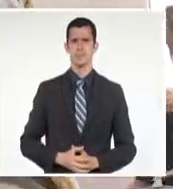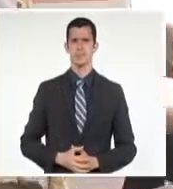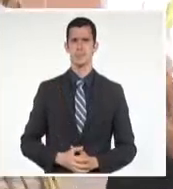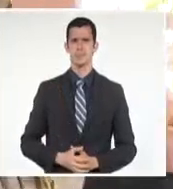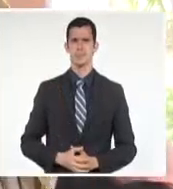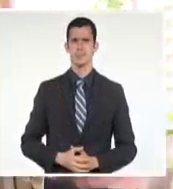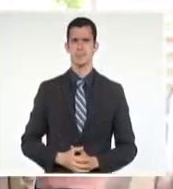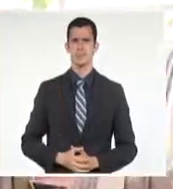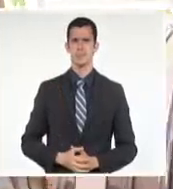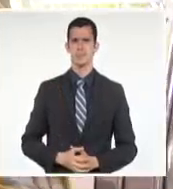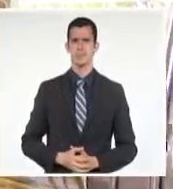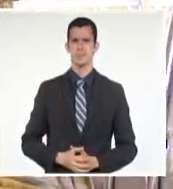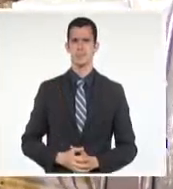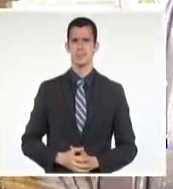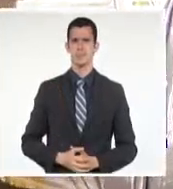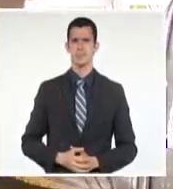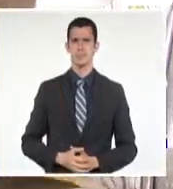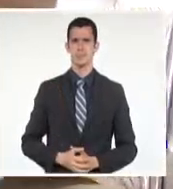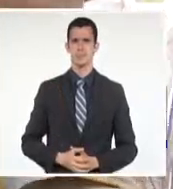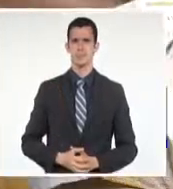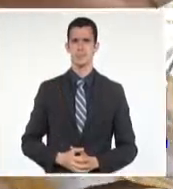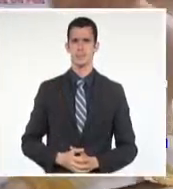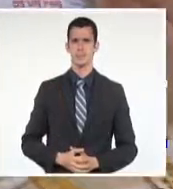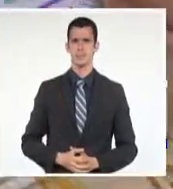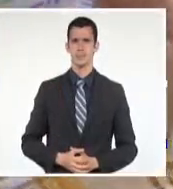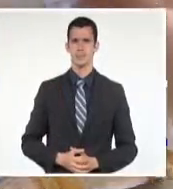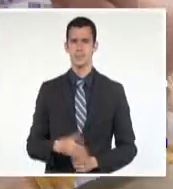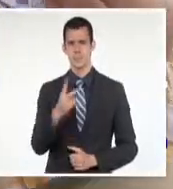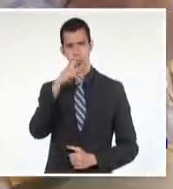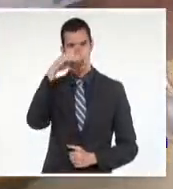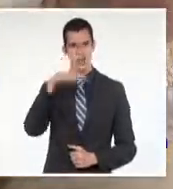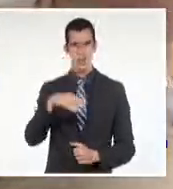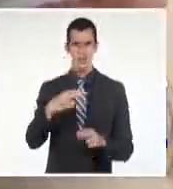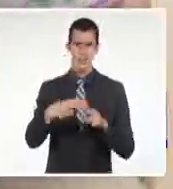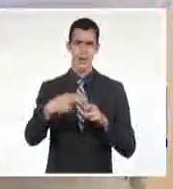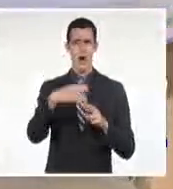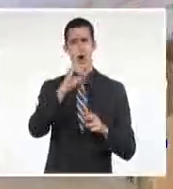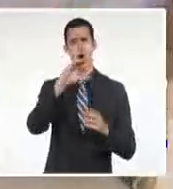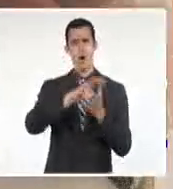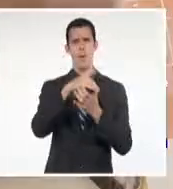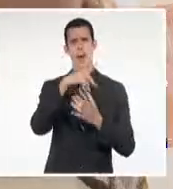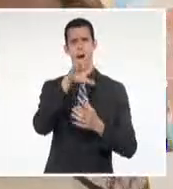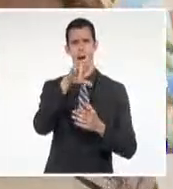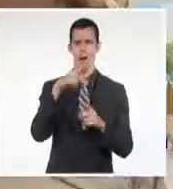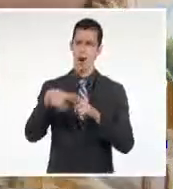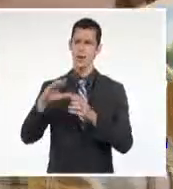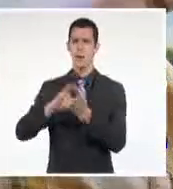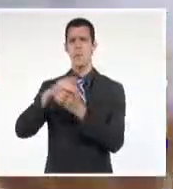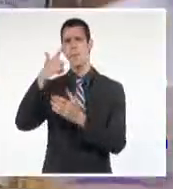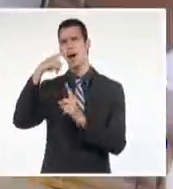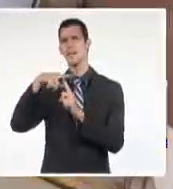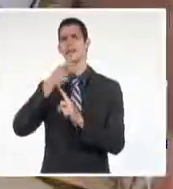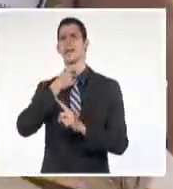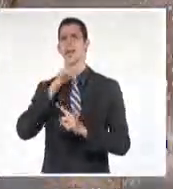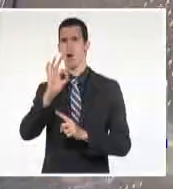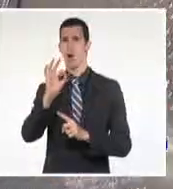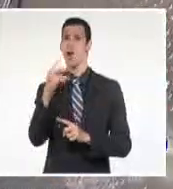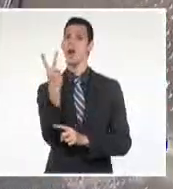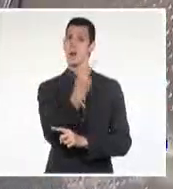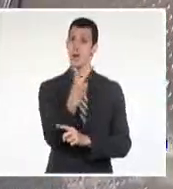Omar y Mateo tienen solo 3 años y han sido los primeros en recibir la dosis inicial de Soberana 02. Dame